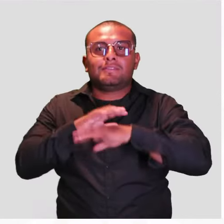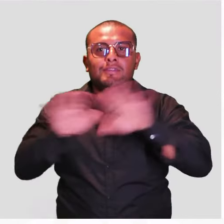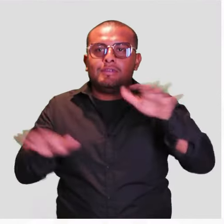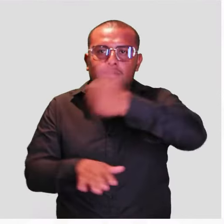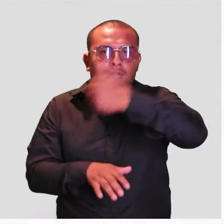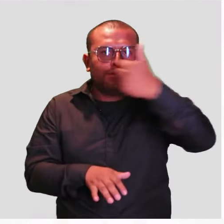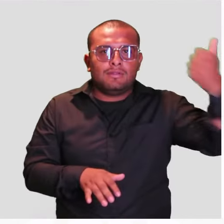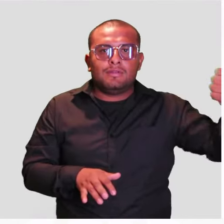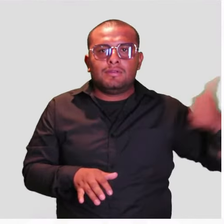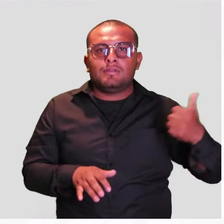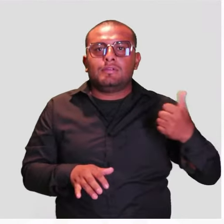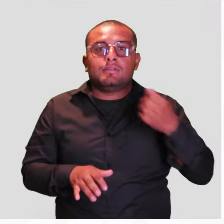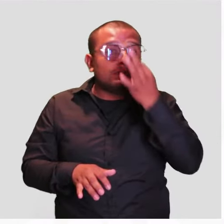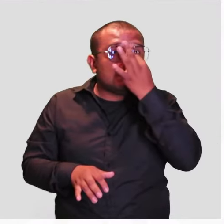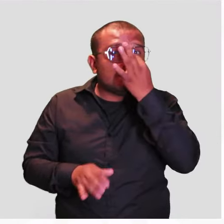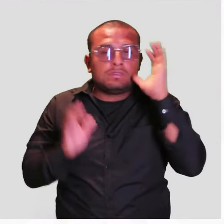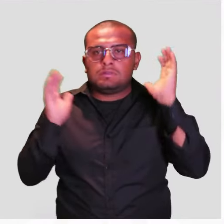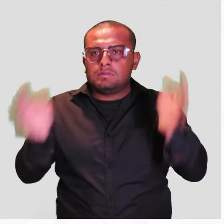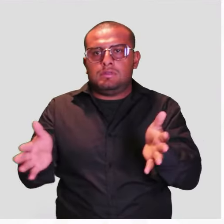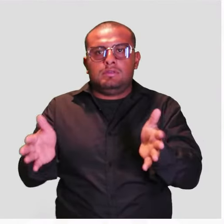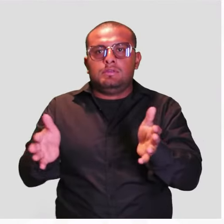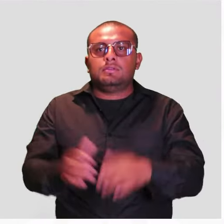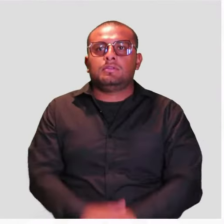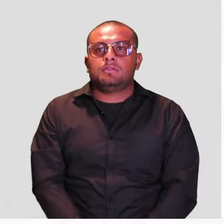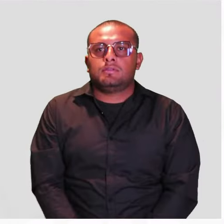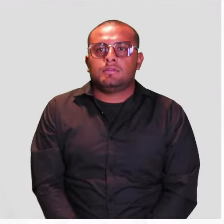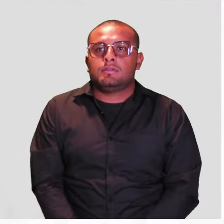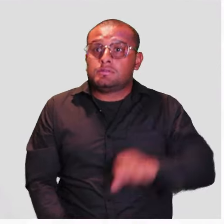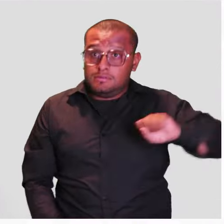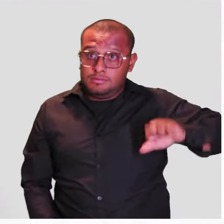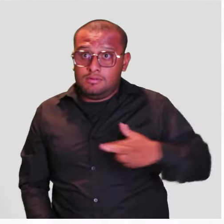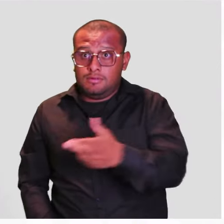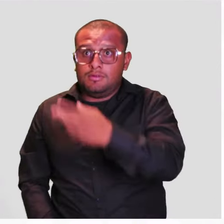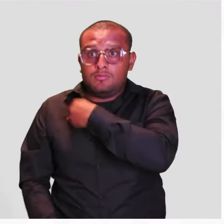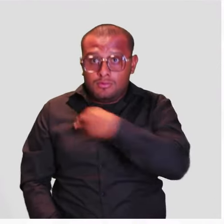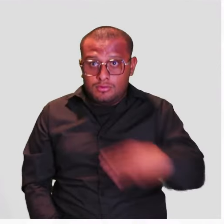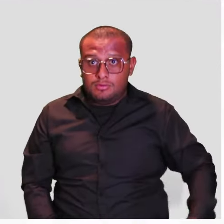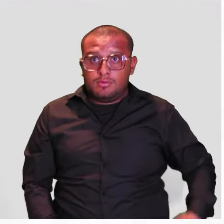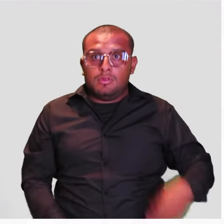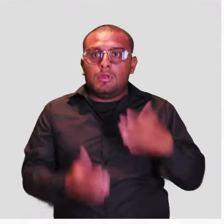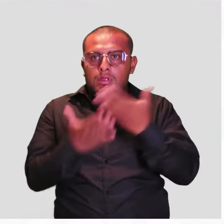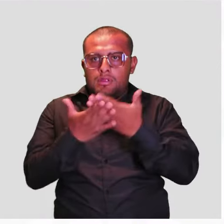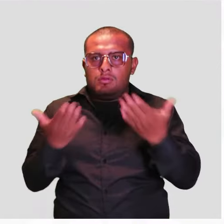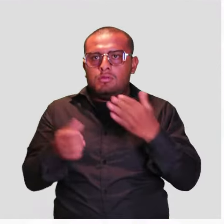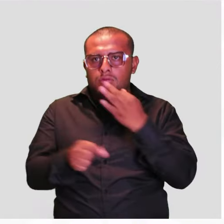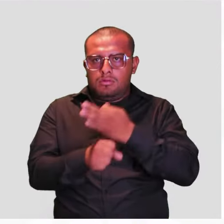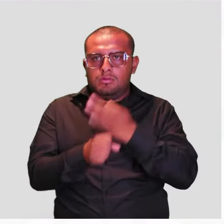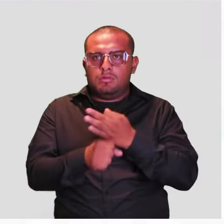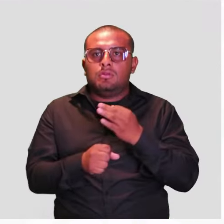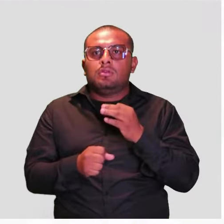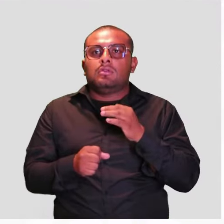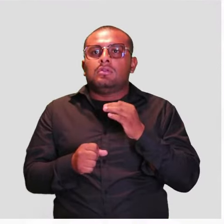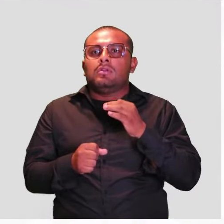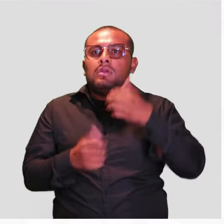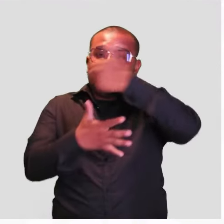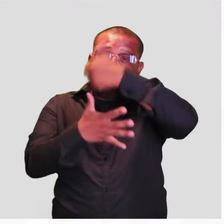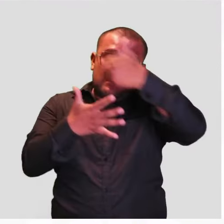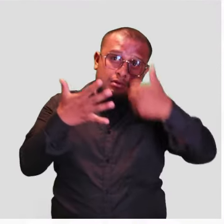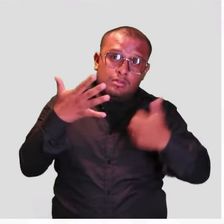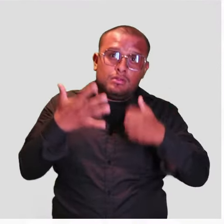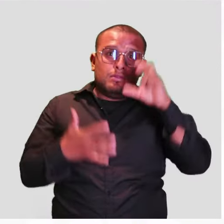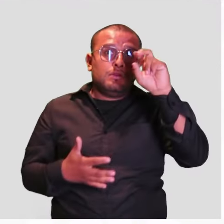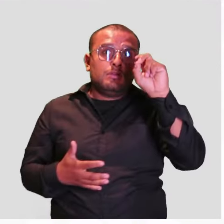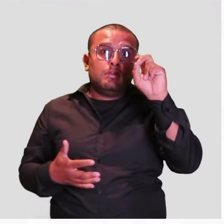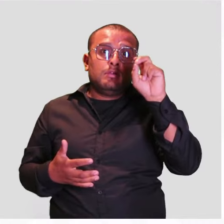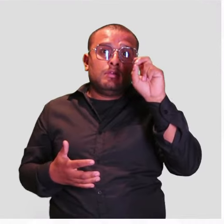las candidaturas a la presidencia municipal de San Juan del Río. Para ello, las candidaturas contarán con 30 segundos